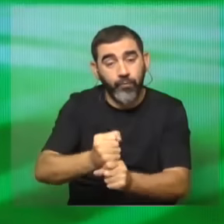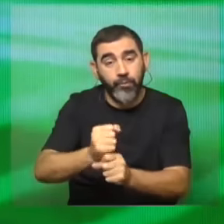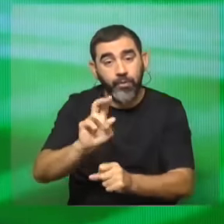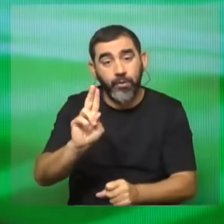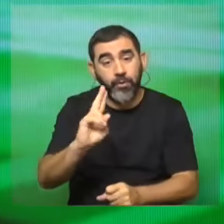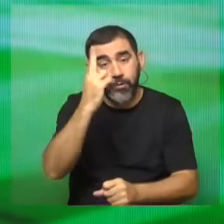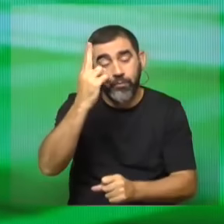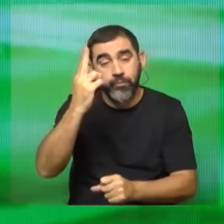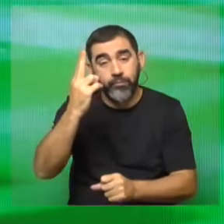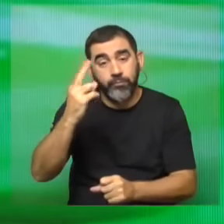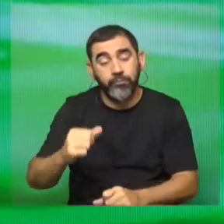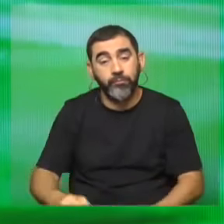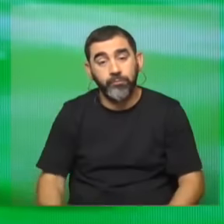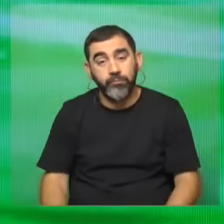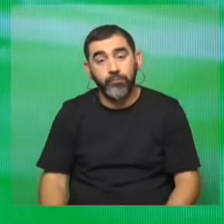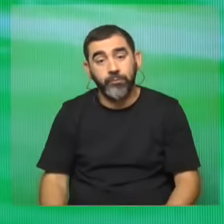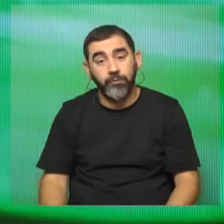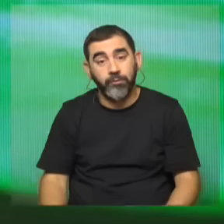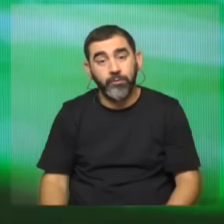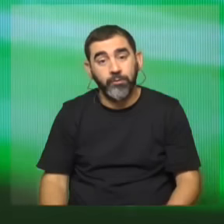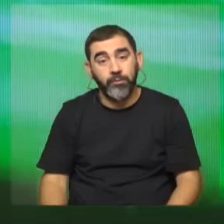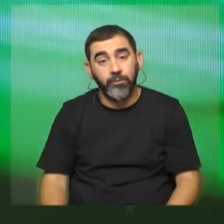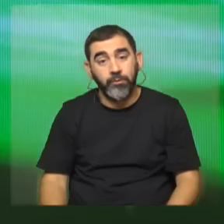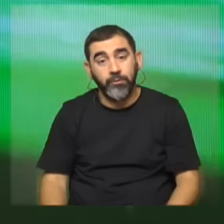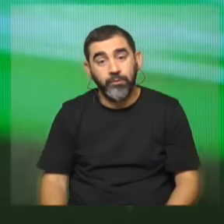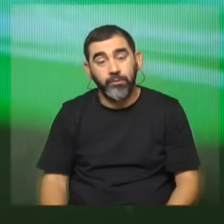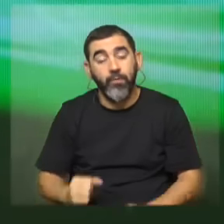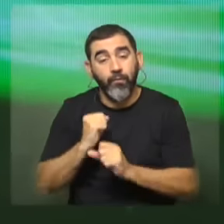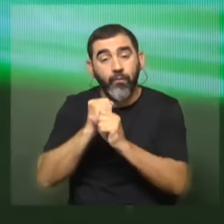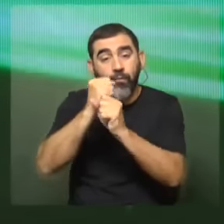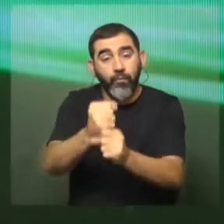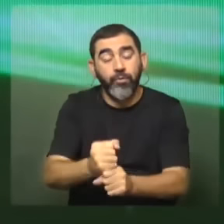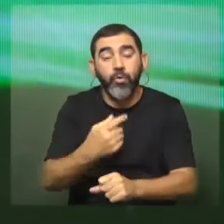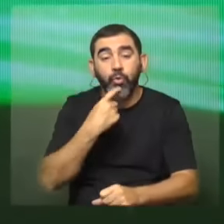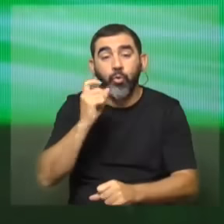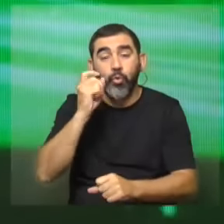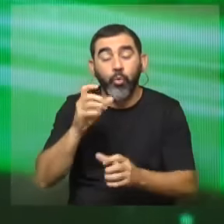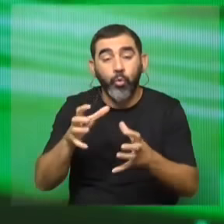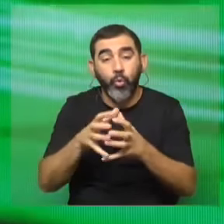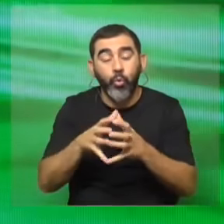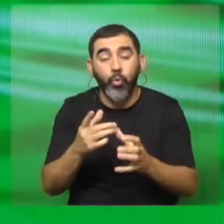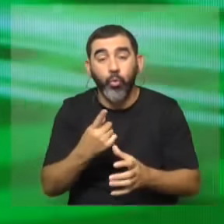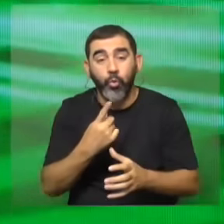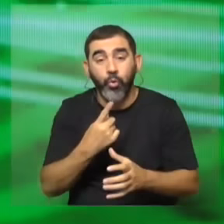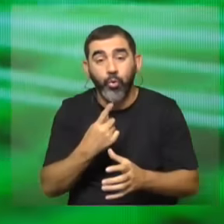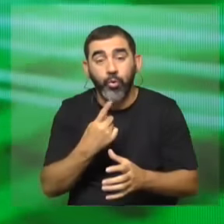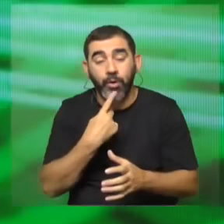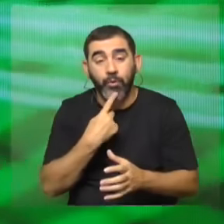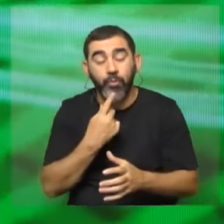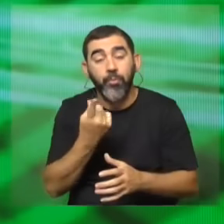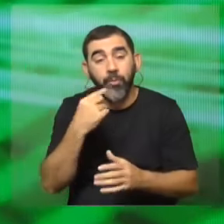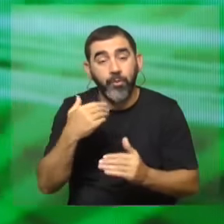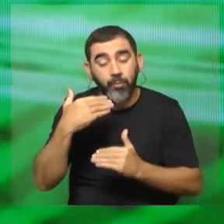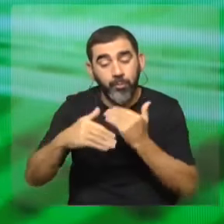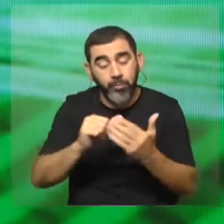orientalidad eh del del Estado uruguayo bueno es el fundador también del partido Colorado pero pero luego en todo el